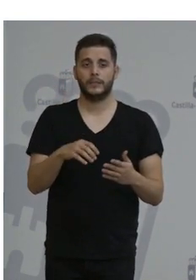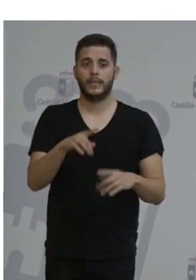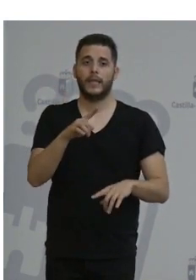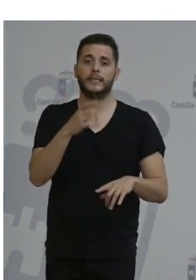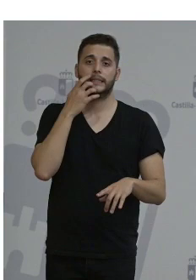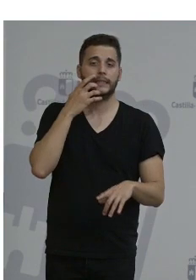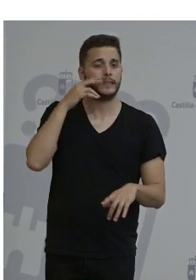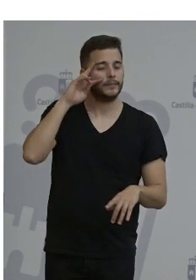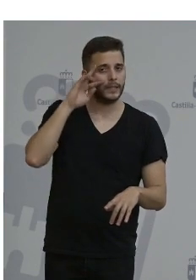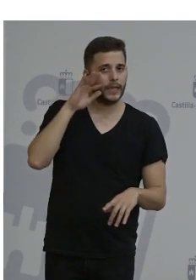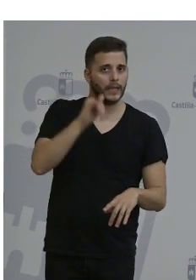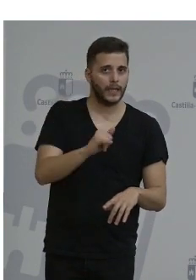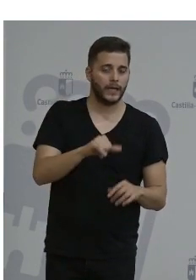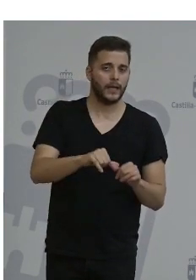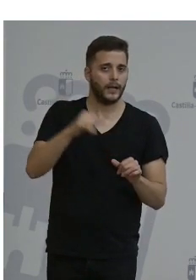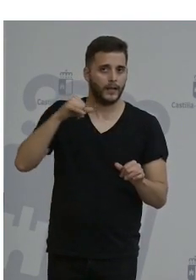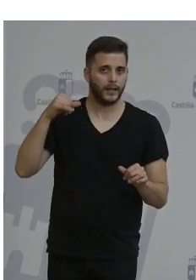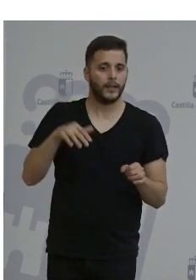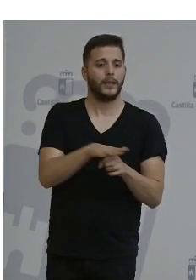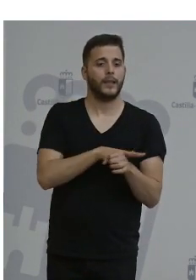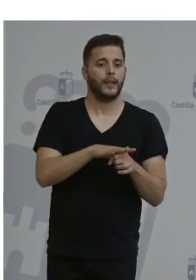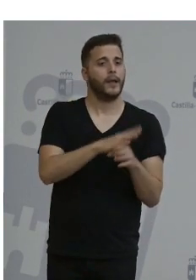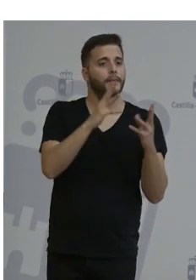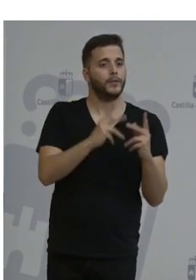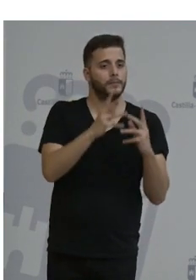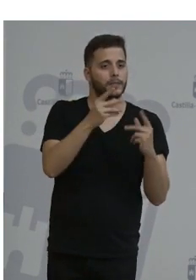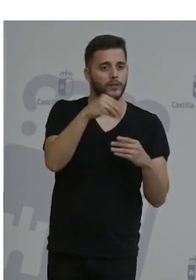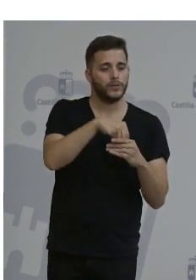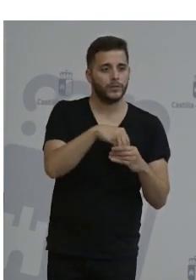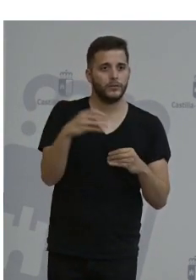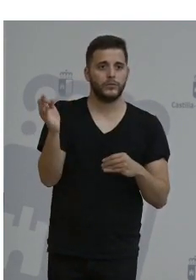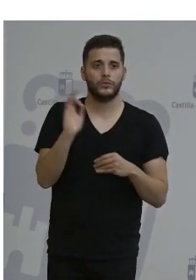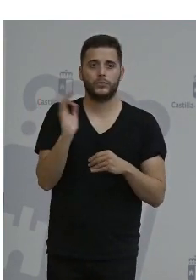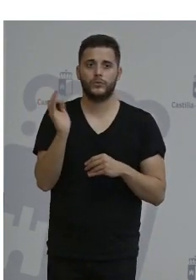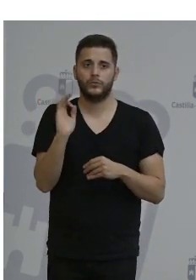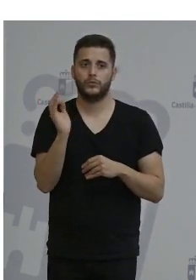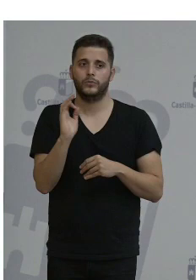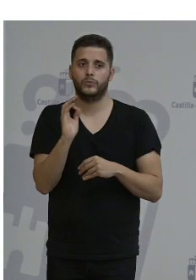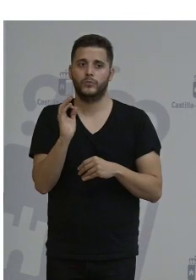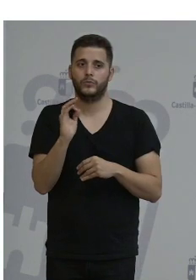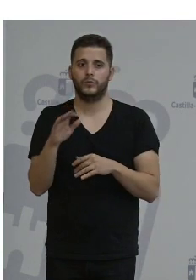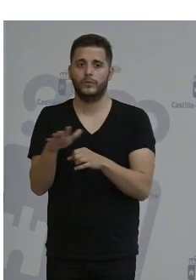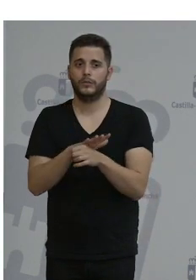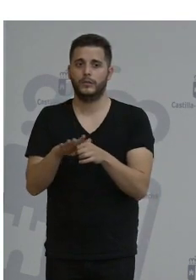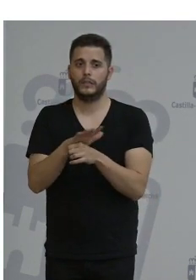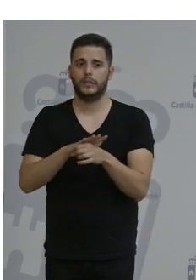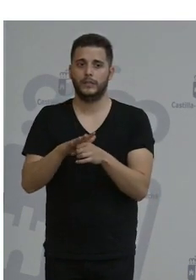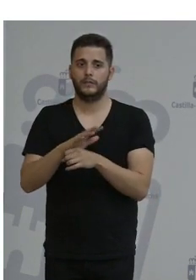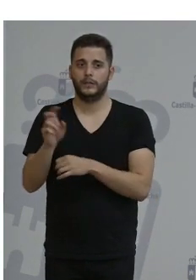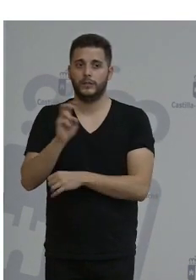adquirida tanto en ámbitos de la Administración como en otros ámbitos y